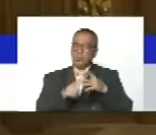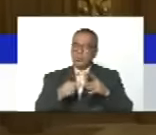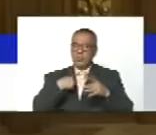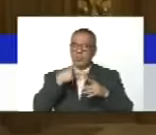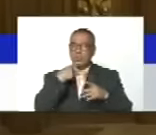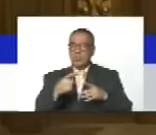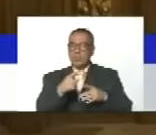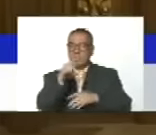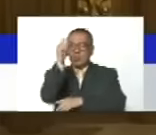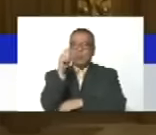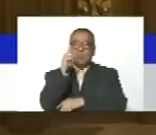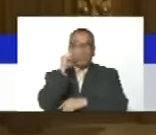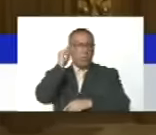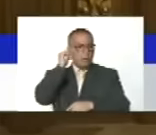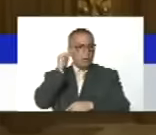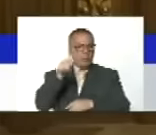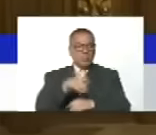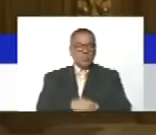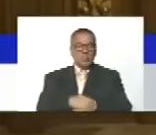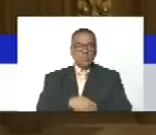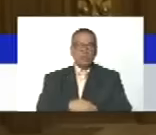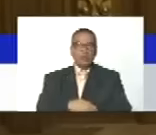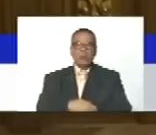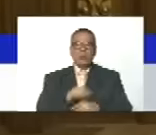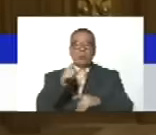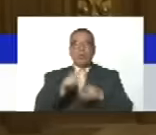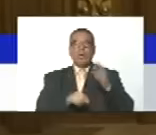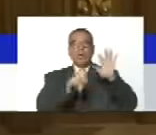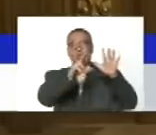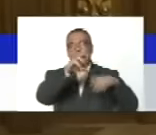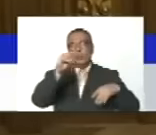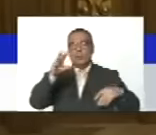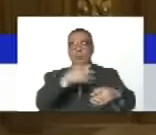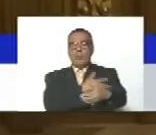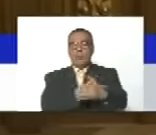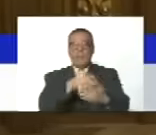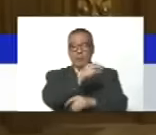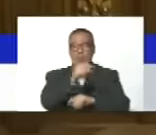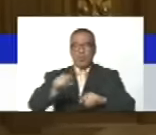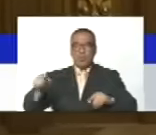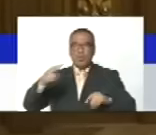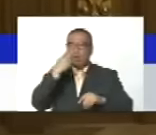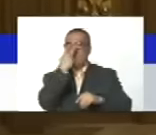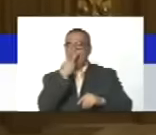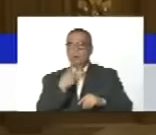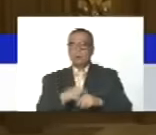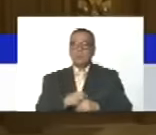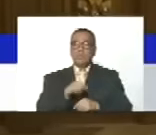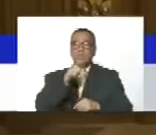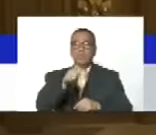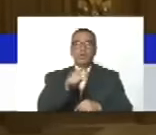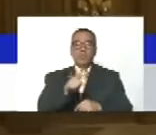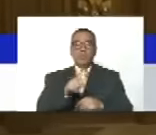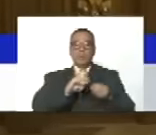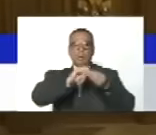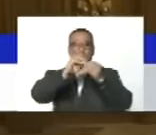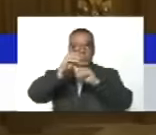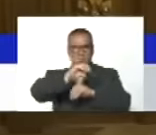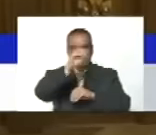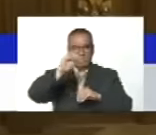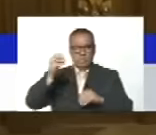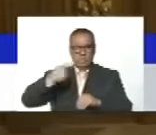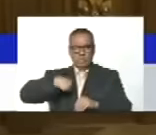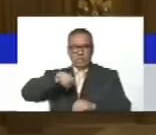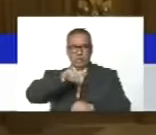hermanos y hermanos diputados y diputadas, sacar a 800 millones de personas de la pobreza. Ese es el modelo